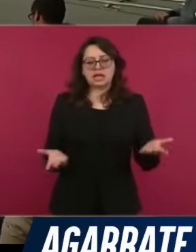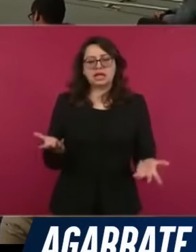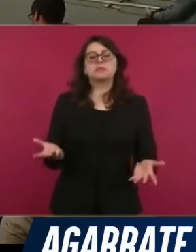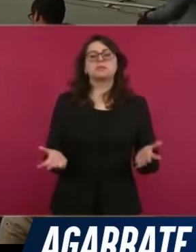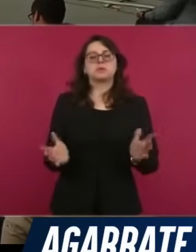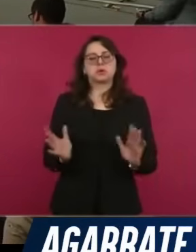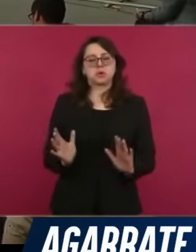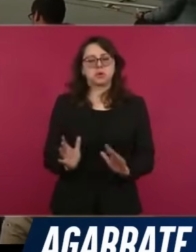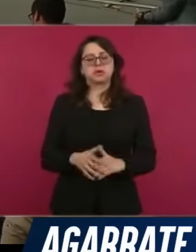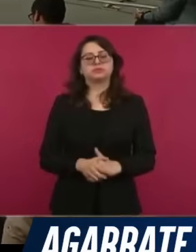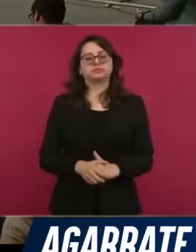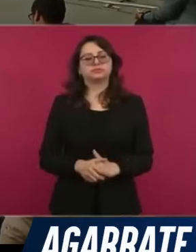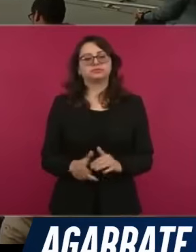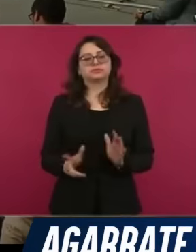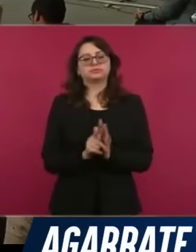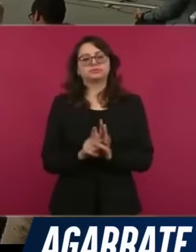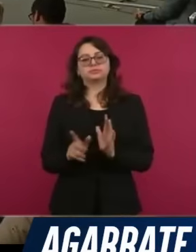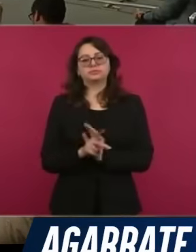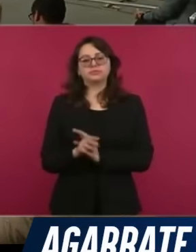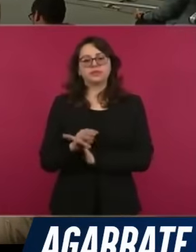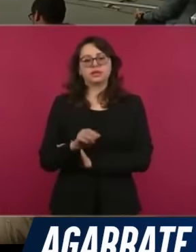equilibrado. A ver, Milenio.